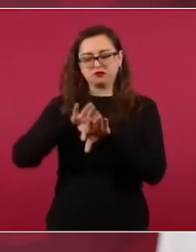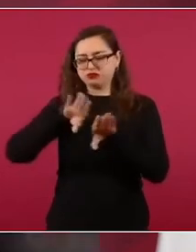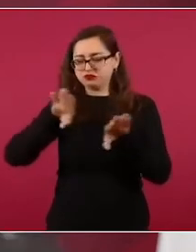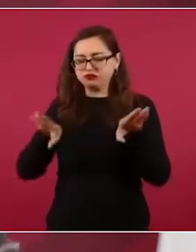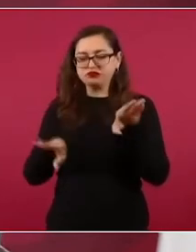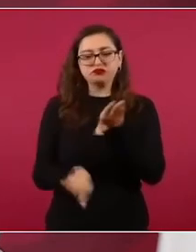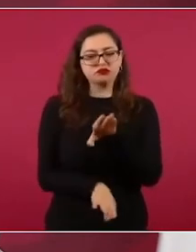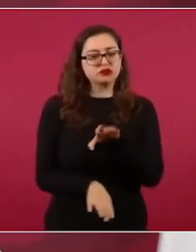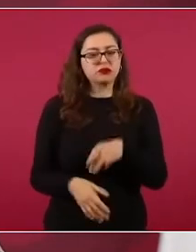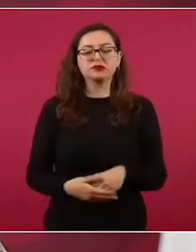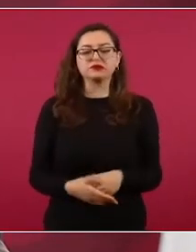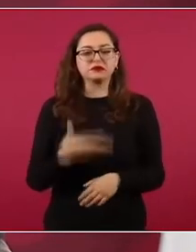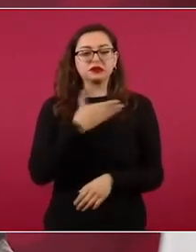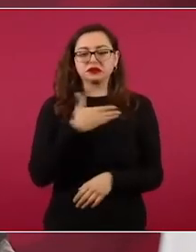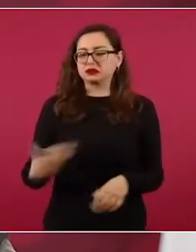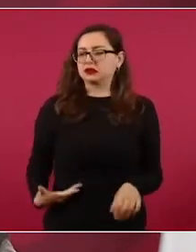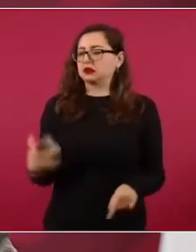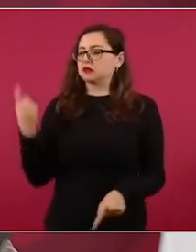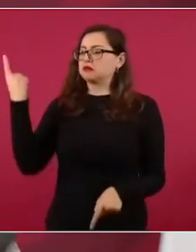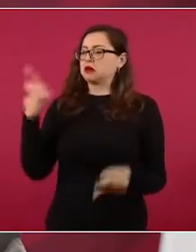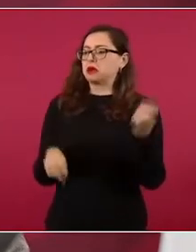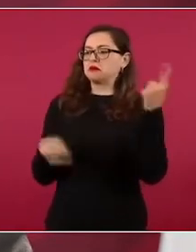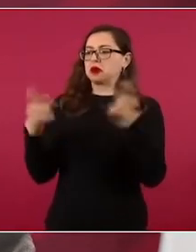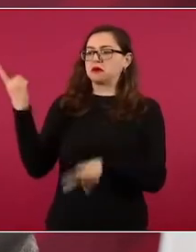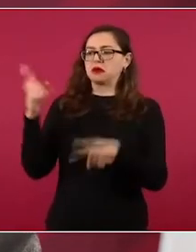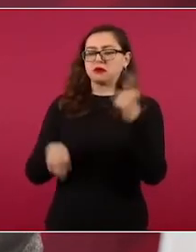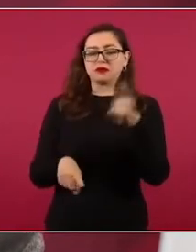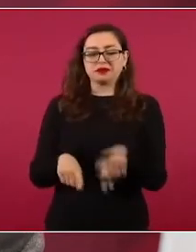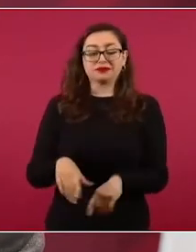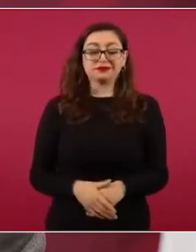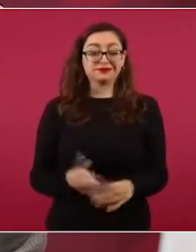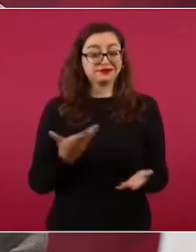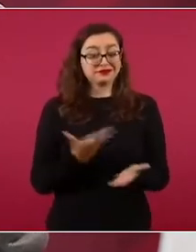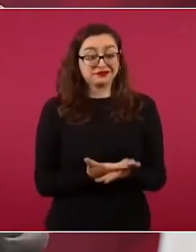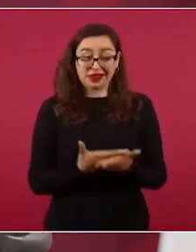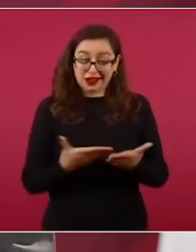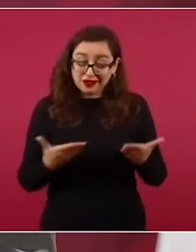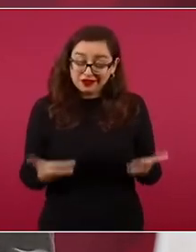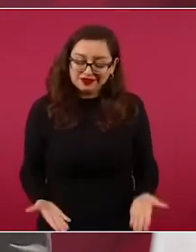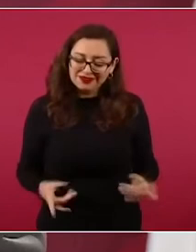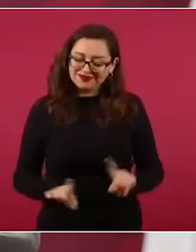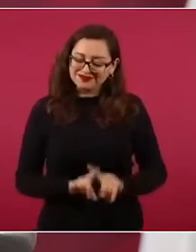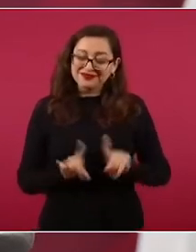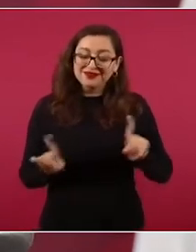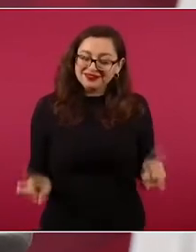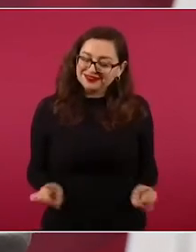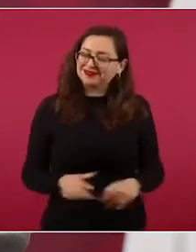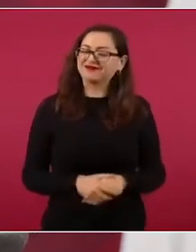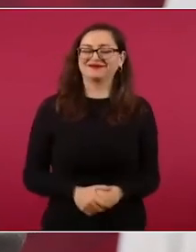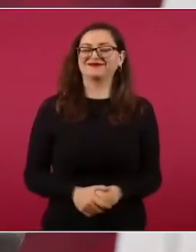hace poco. Por eso cuando dicen que no hay cambios, ¿cómo no?